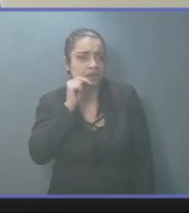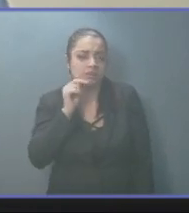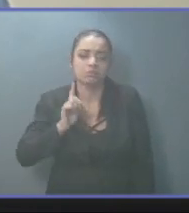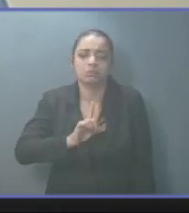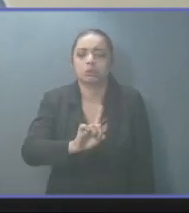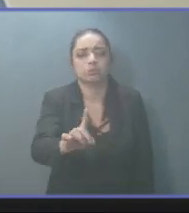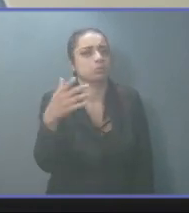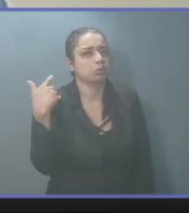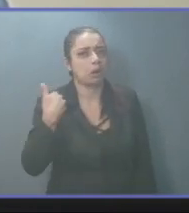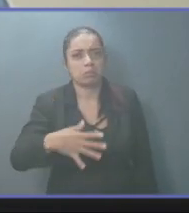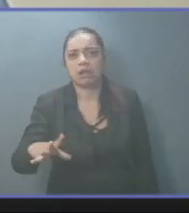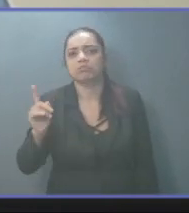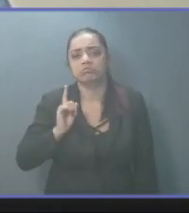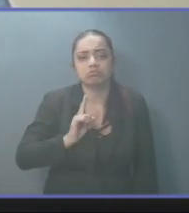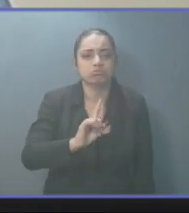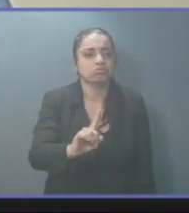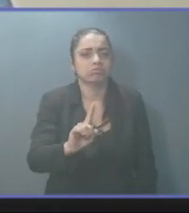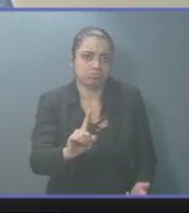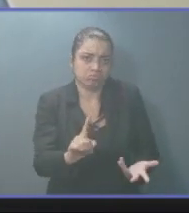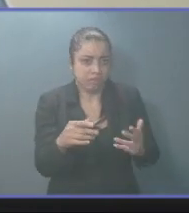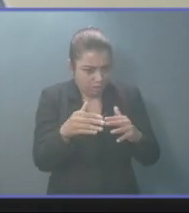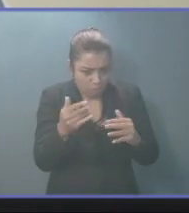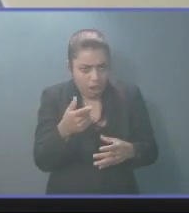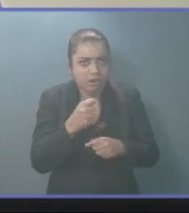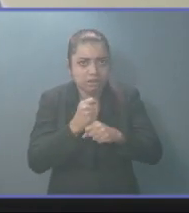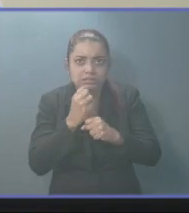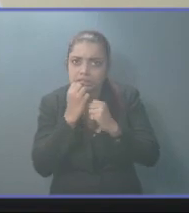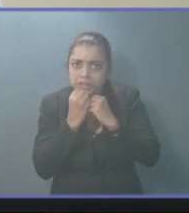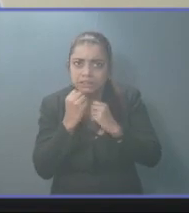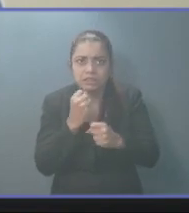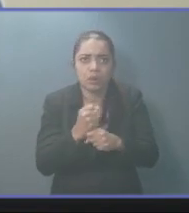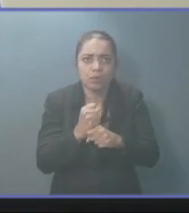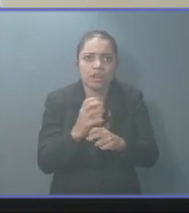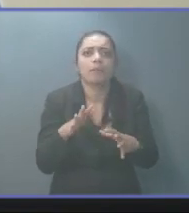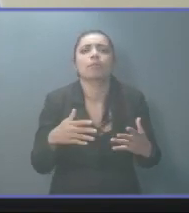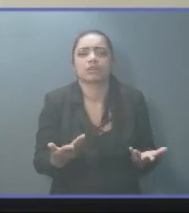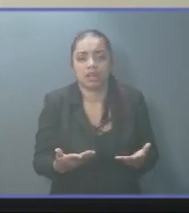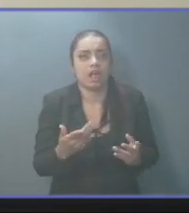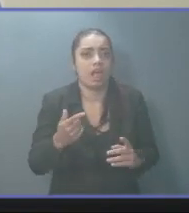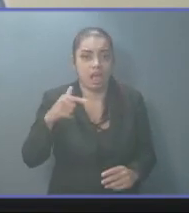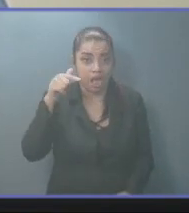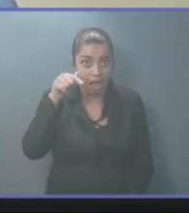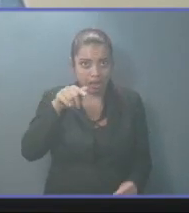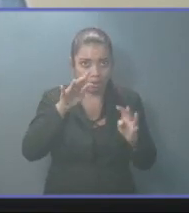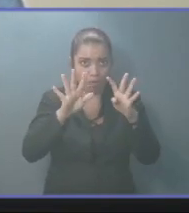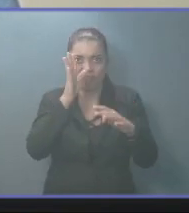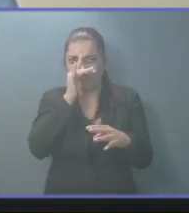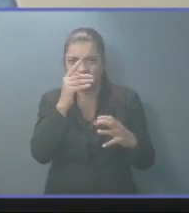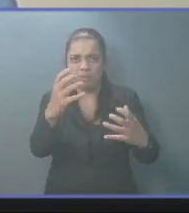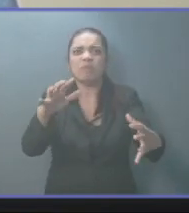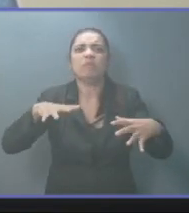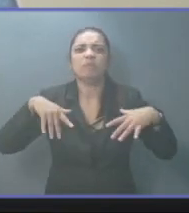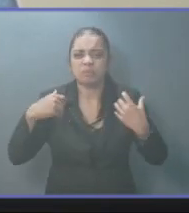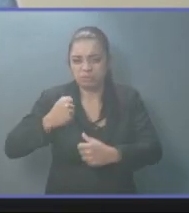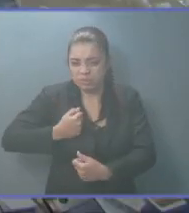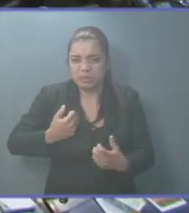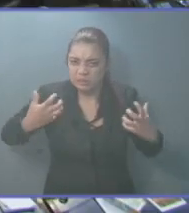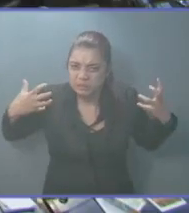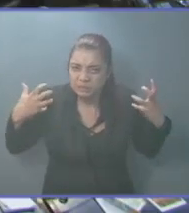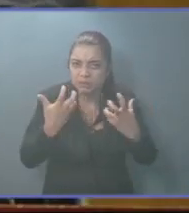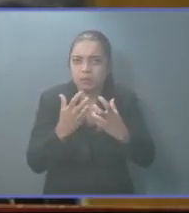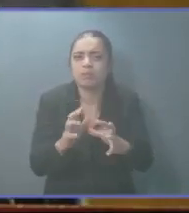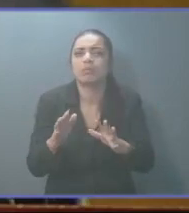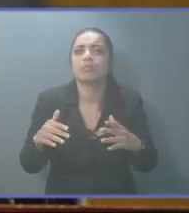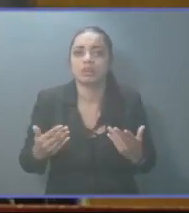que también había que cuidar la seguridad del presidente no lo hizo de la misma manera esa es mi primera pregunta tiene la palabra zion